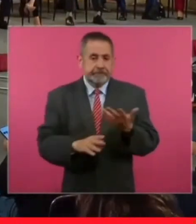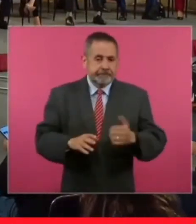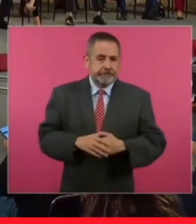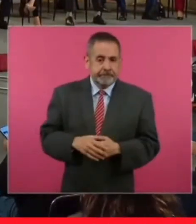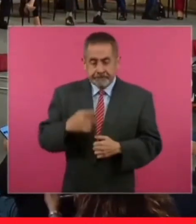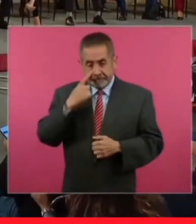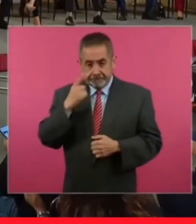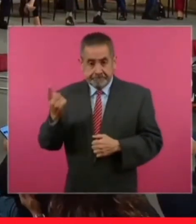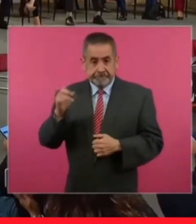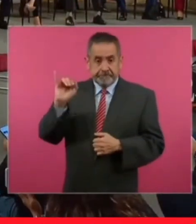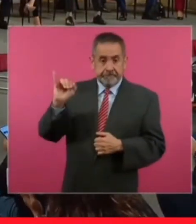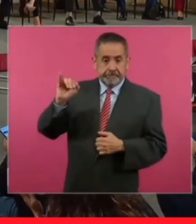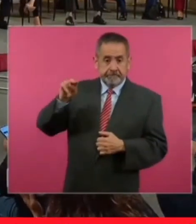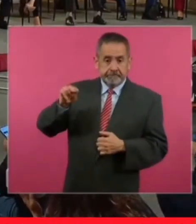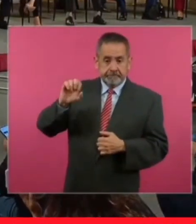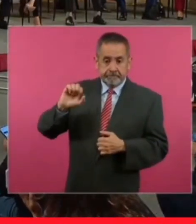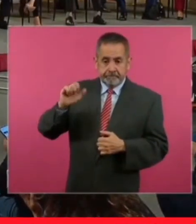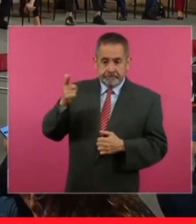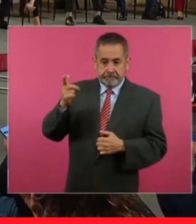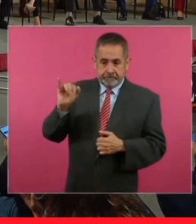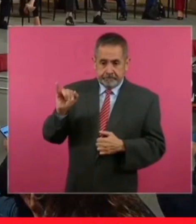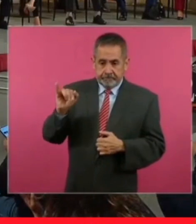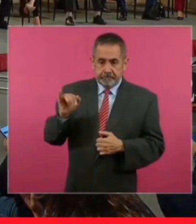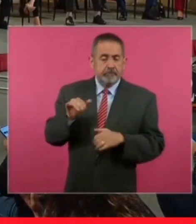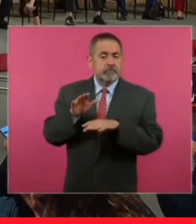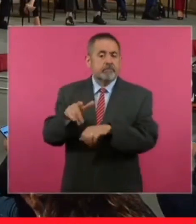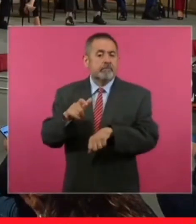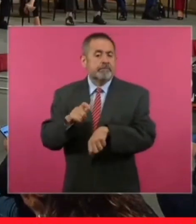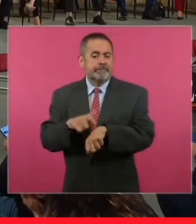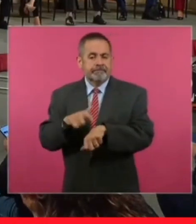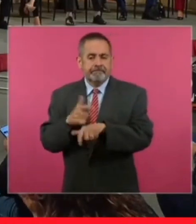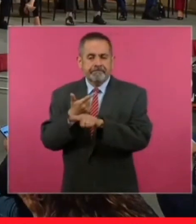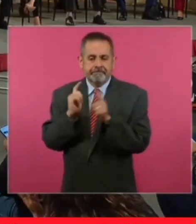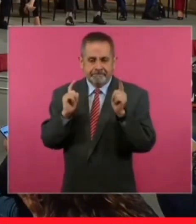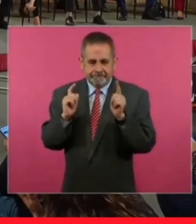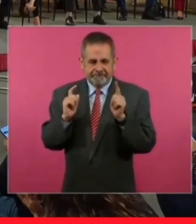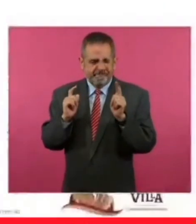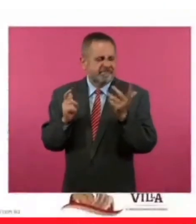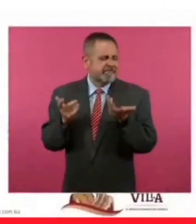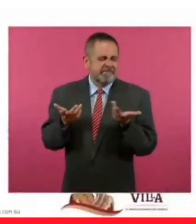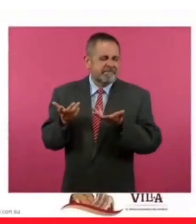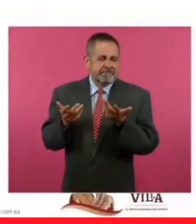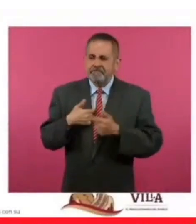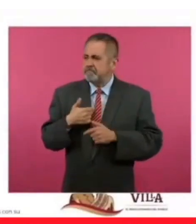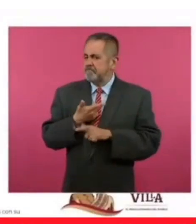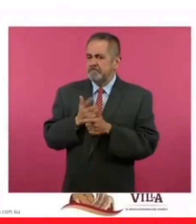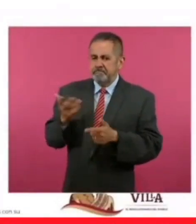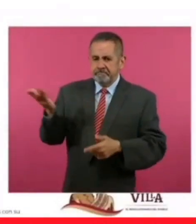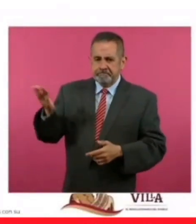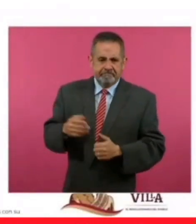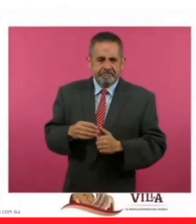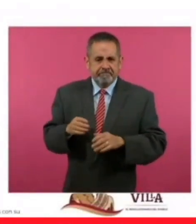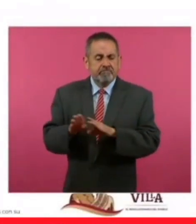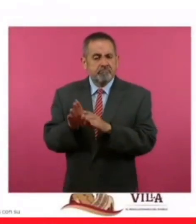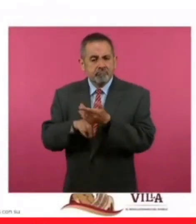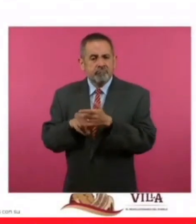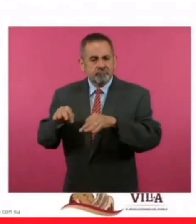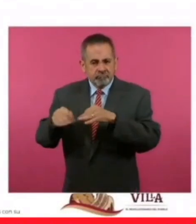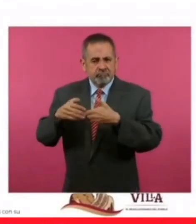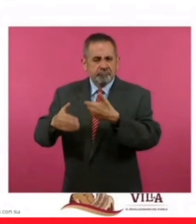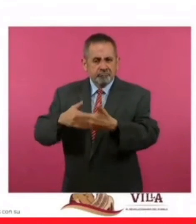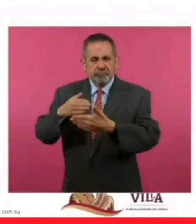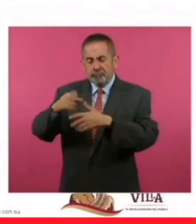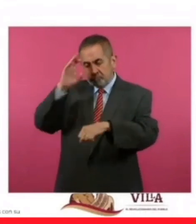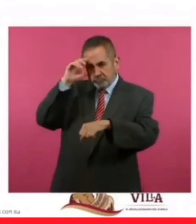el Inegi en su encuesta sobre uso del tiempo libre destaca que se utiliza muy poco tiempo para las actividades